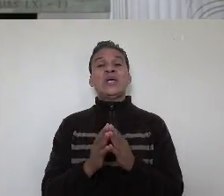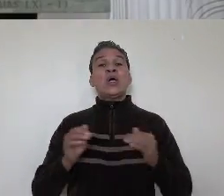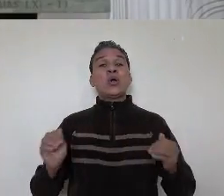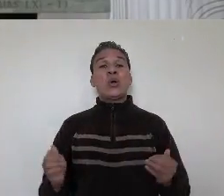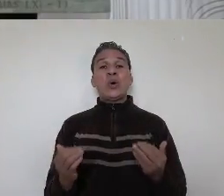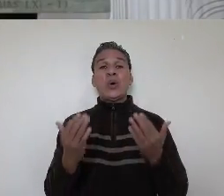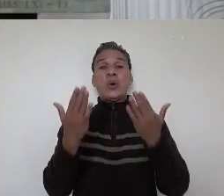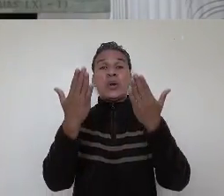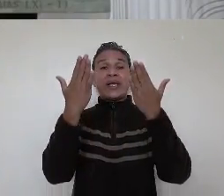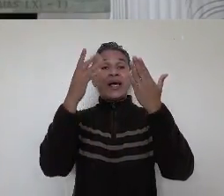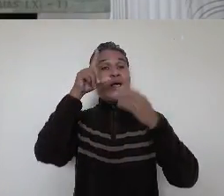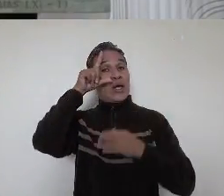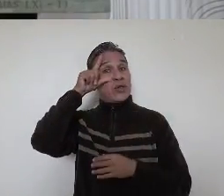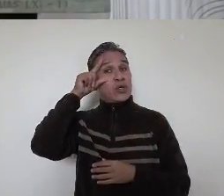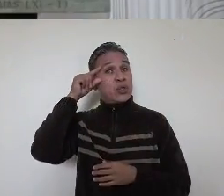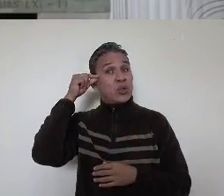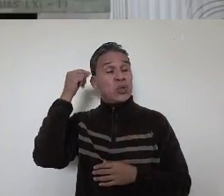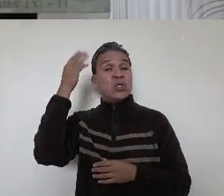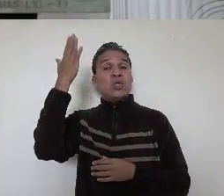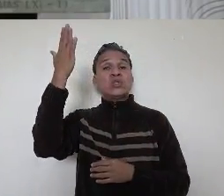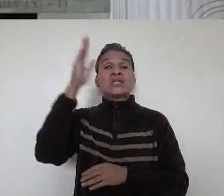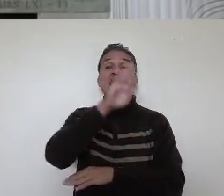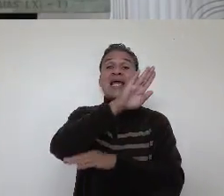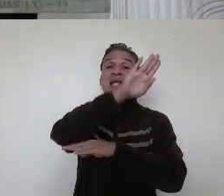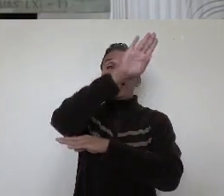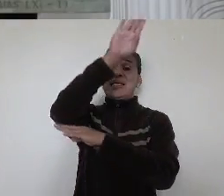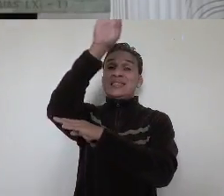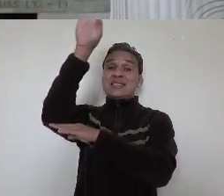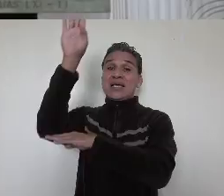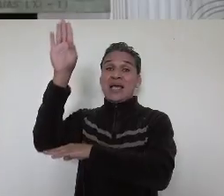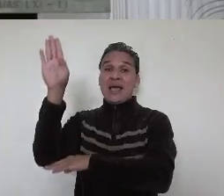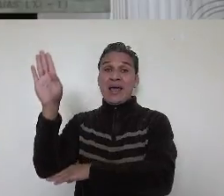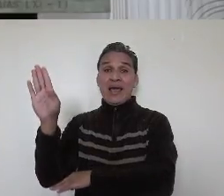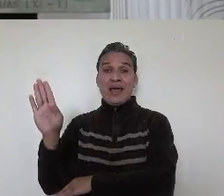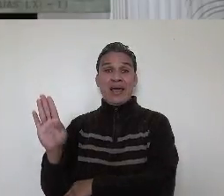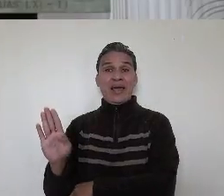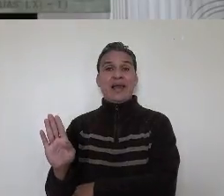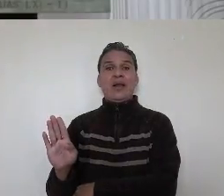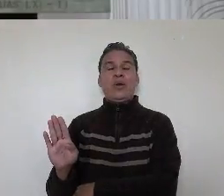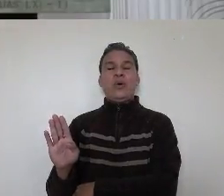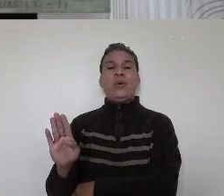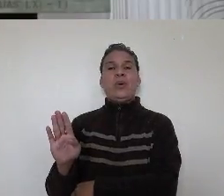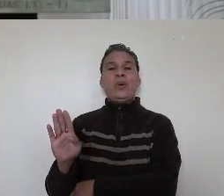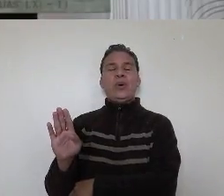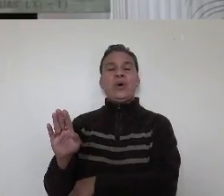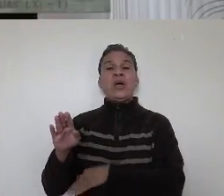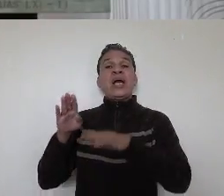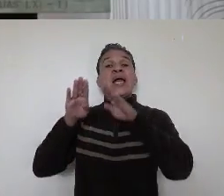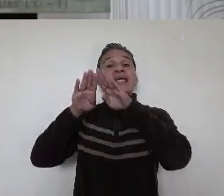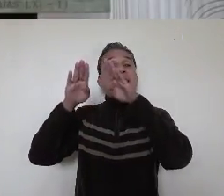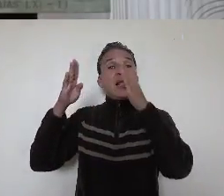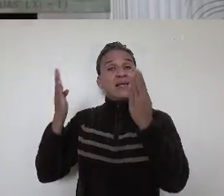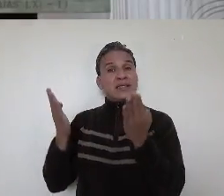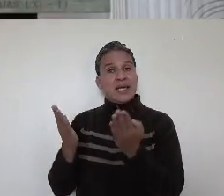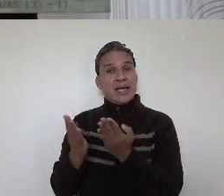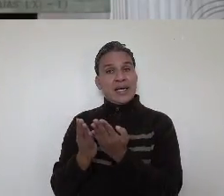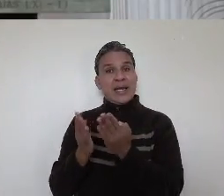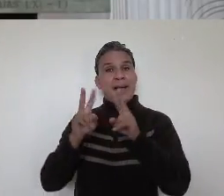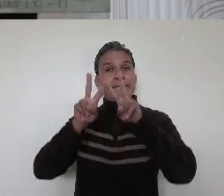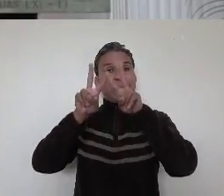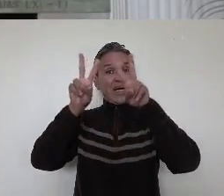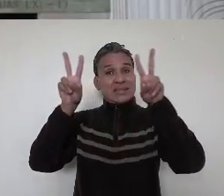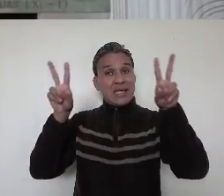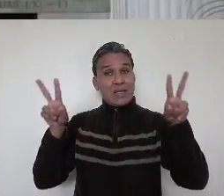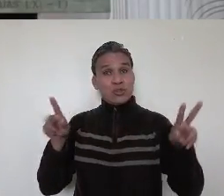nosotros. Gloria a Dios en el cielo y en la